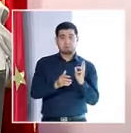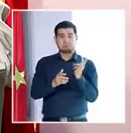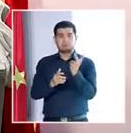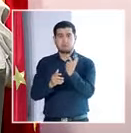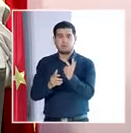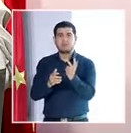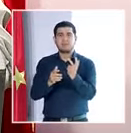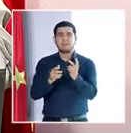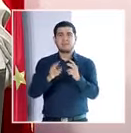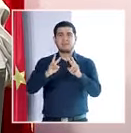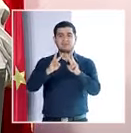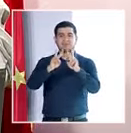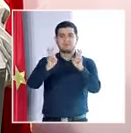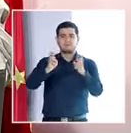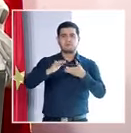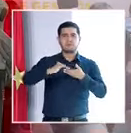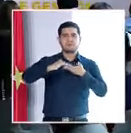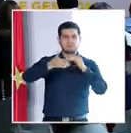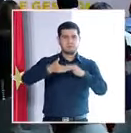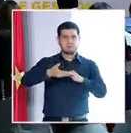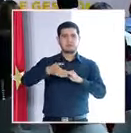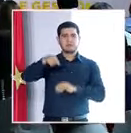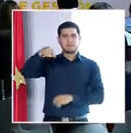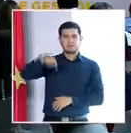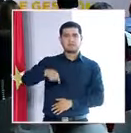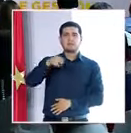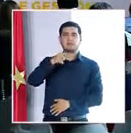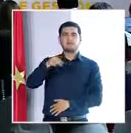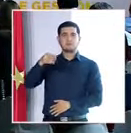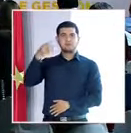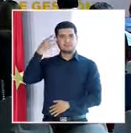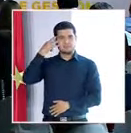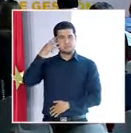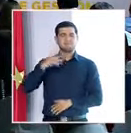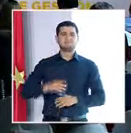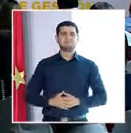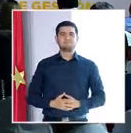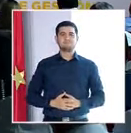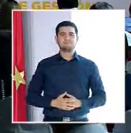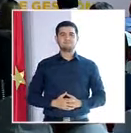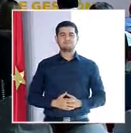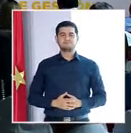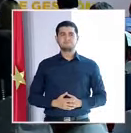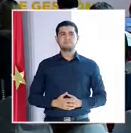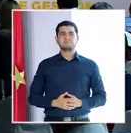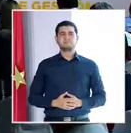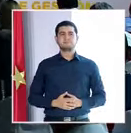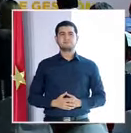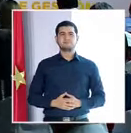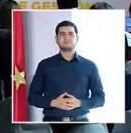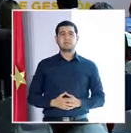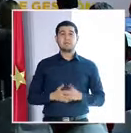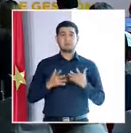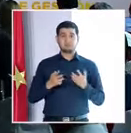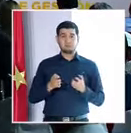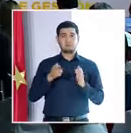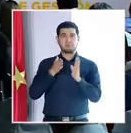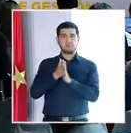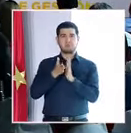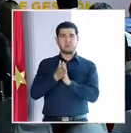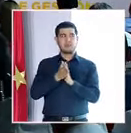paz en Norte de Santander. Quiero ahora compartir con ustedes esta